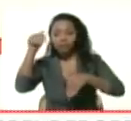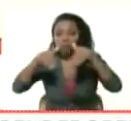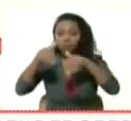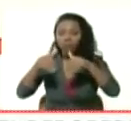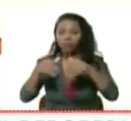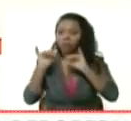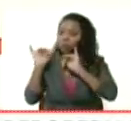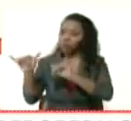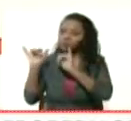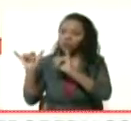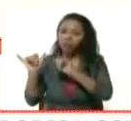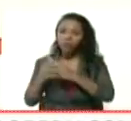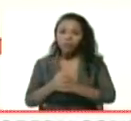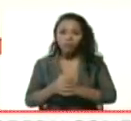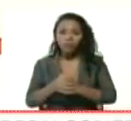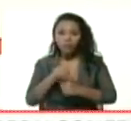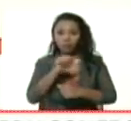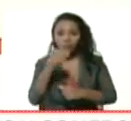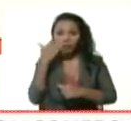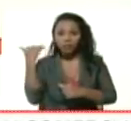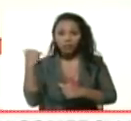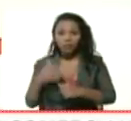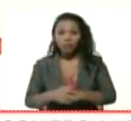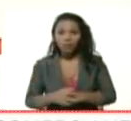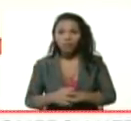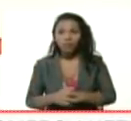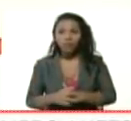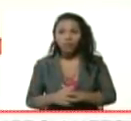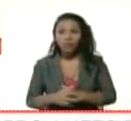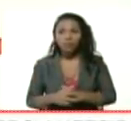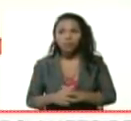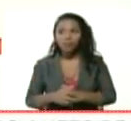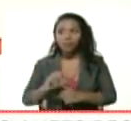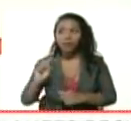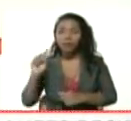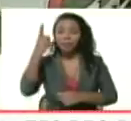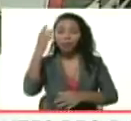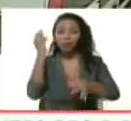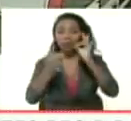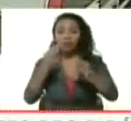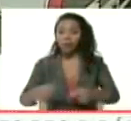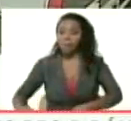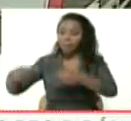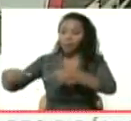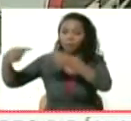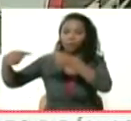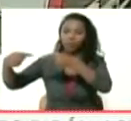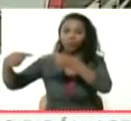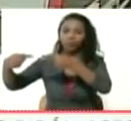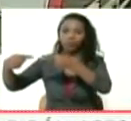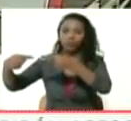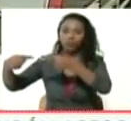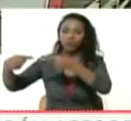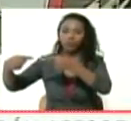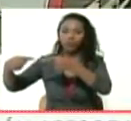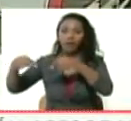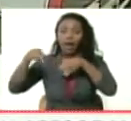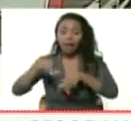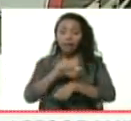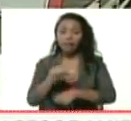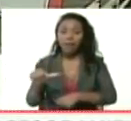Ahí vimos, ¿vale? La semana pasada era Primero Justicia contra Primero Justicia, peleando. Esta semana